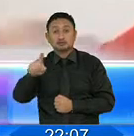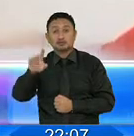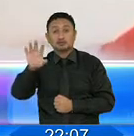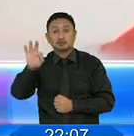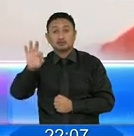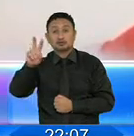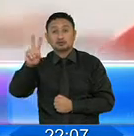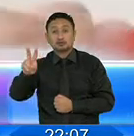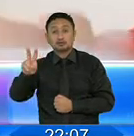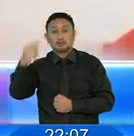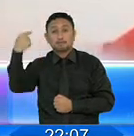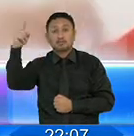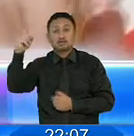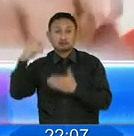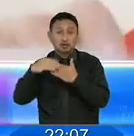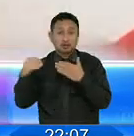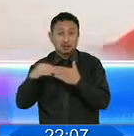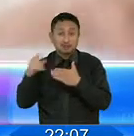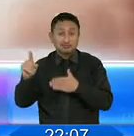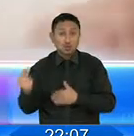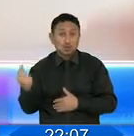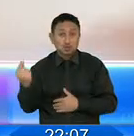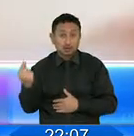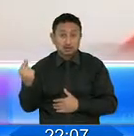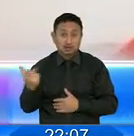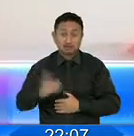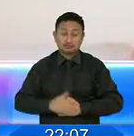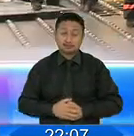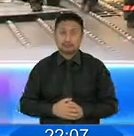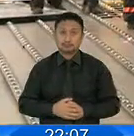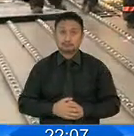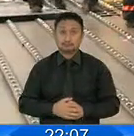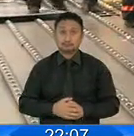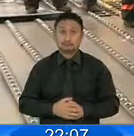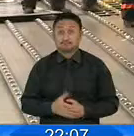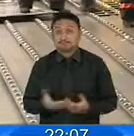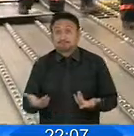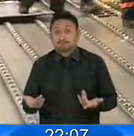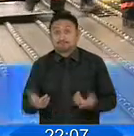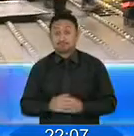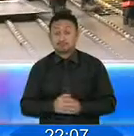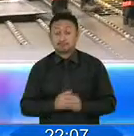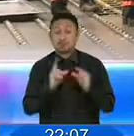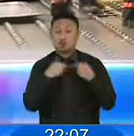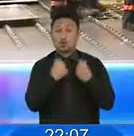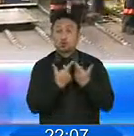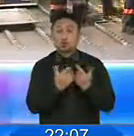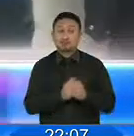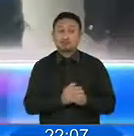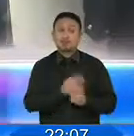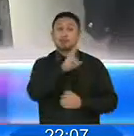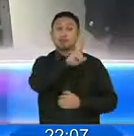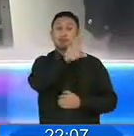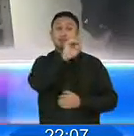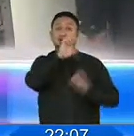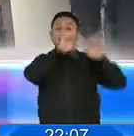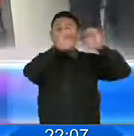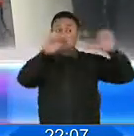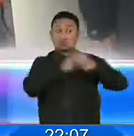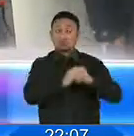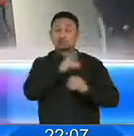4.192 millones de dólares en utilidades gravadas. A lo que añade un grupo de 20 empresas que obtuvieron